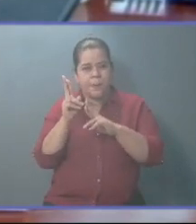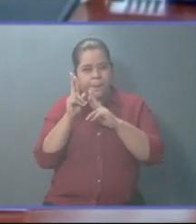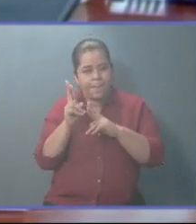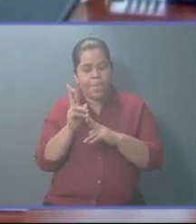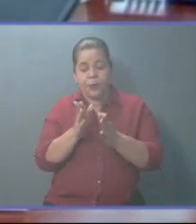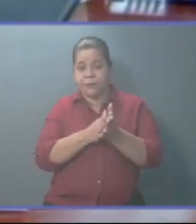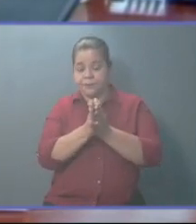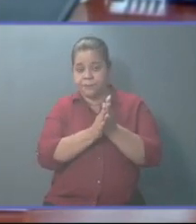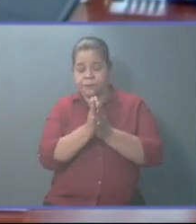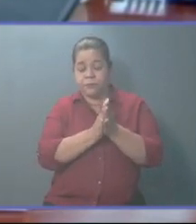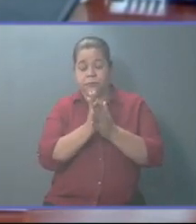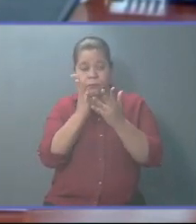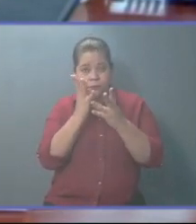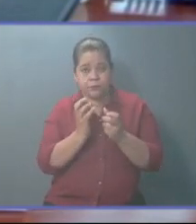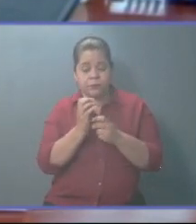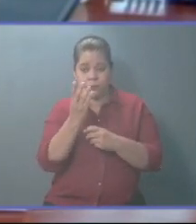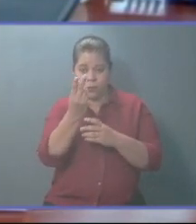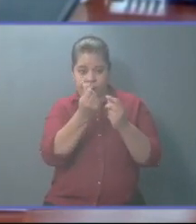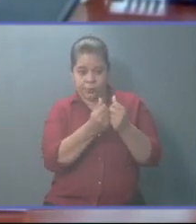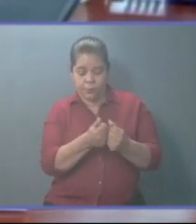fondos públicos sean